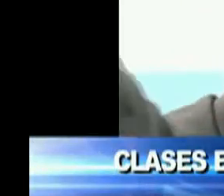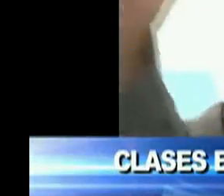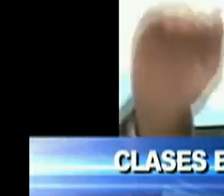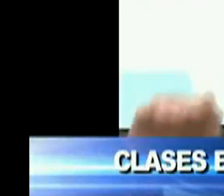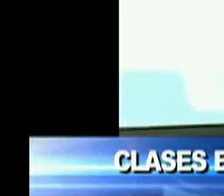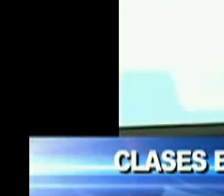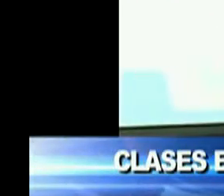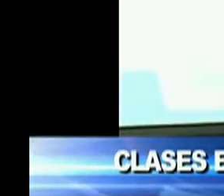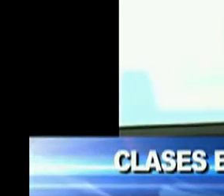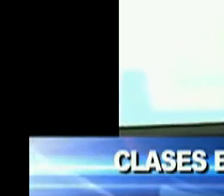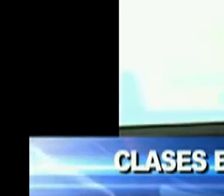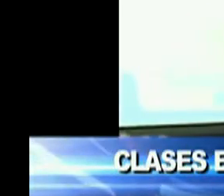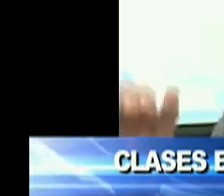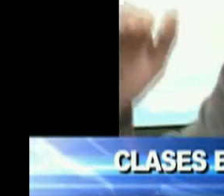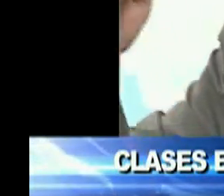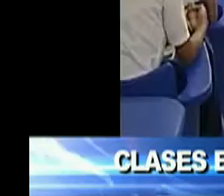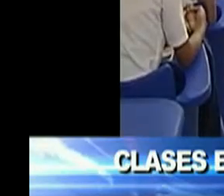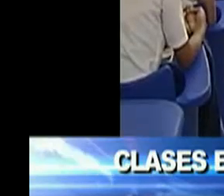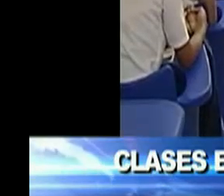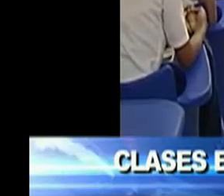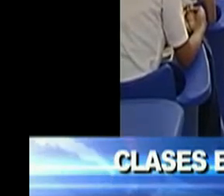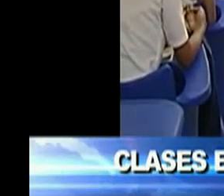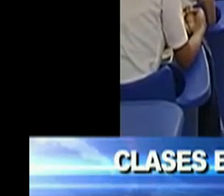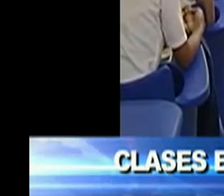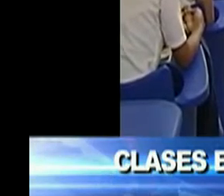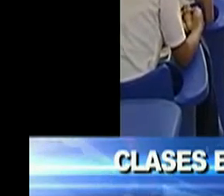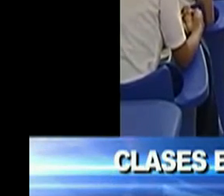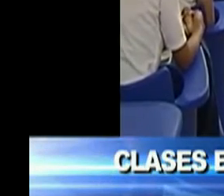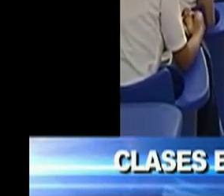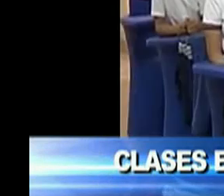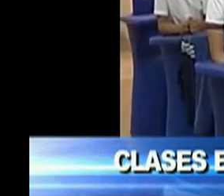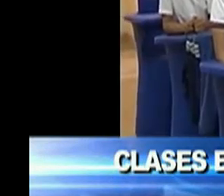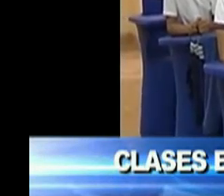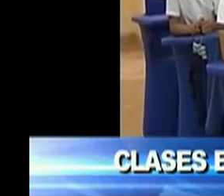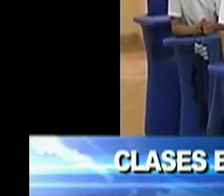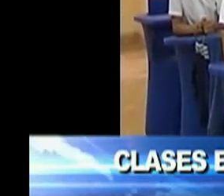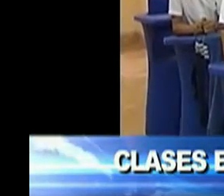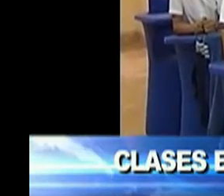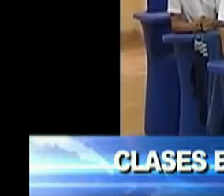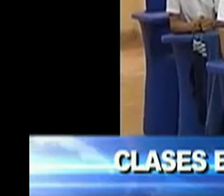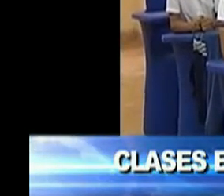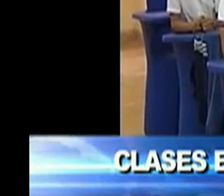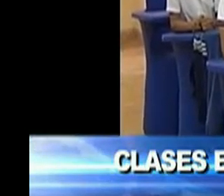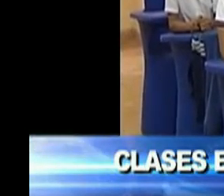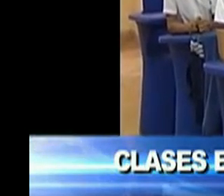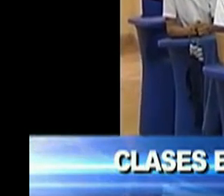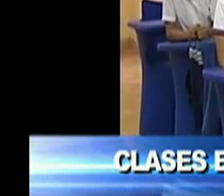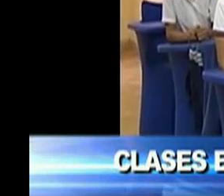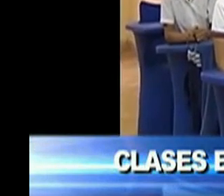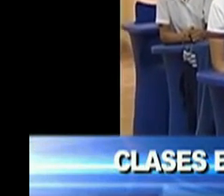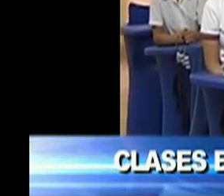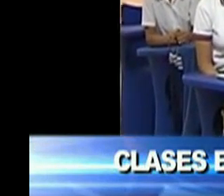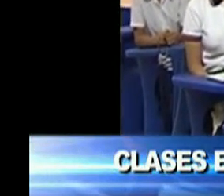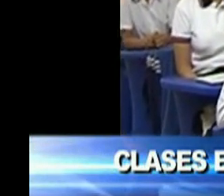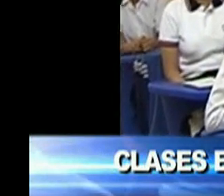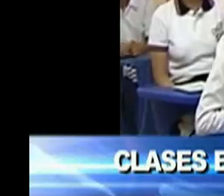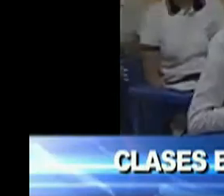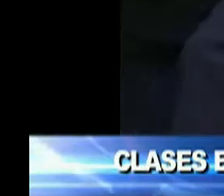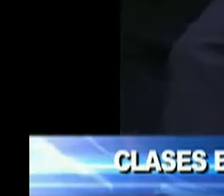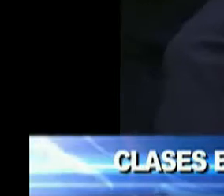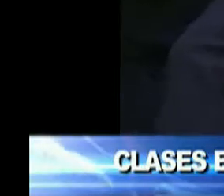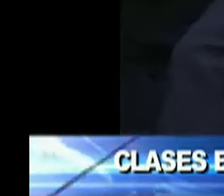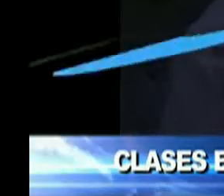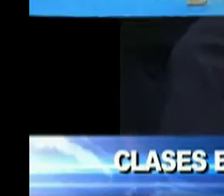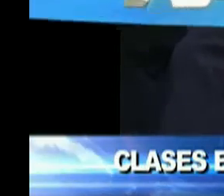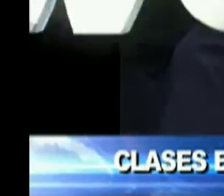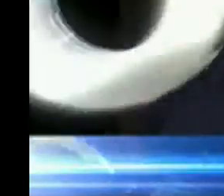Ministro de Educación anunció que las clases iniciarán el 2 de mayo. Sin embargo, en las provincias afectadas, el año lectivo comenzará el próximo 4 de julio.